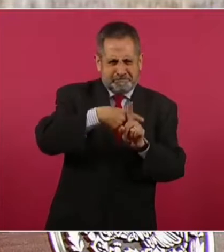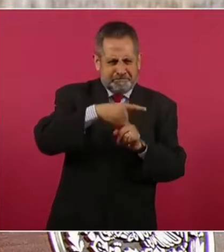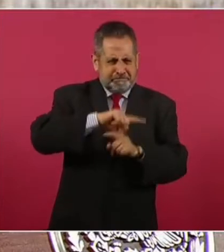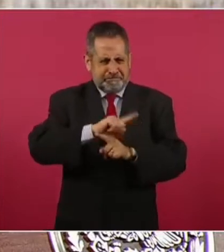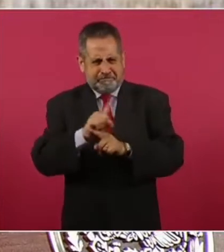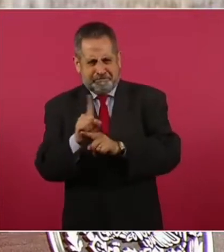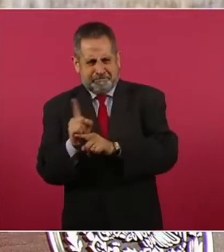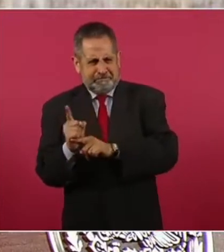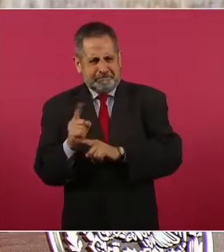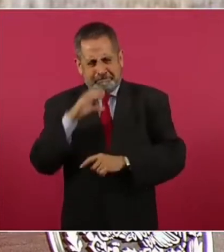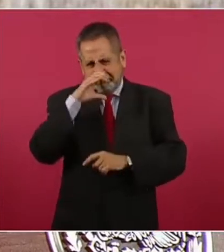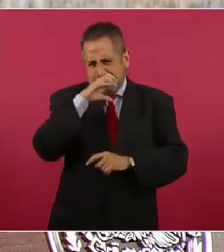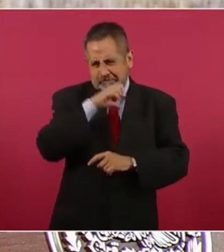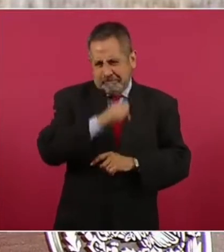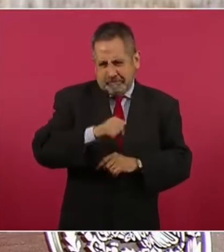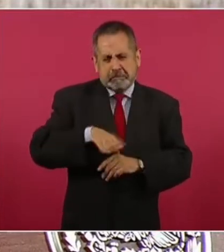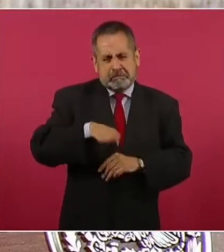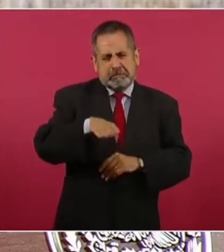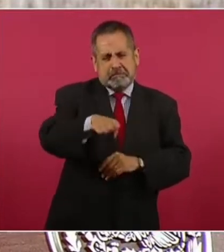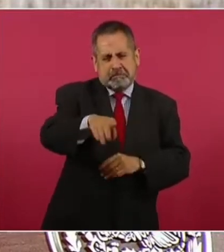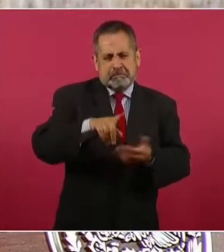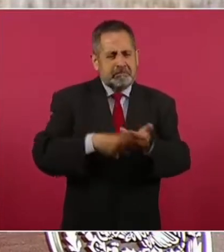camina pero se calienta.